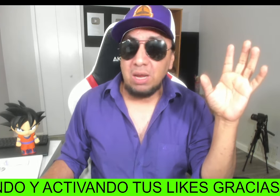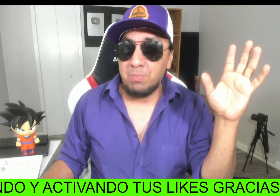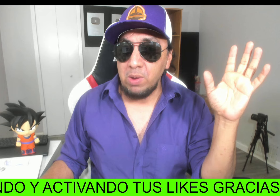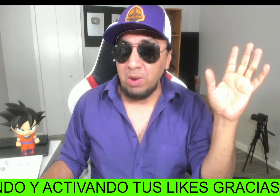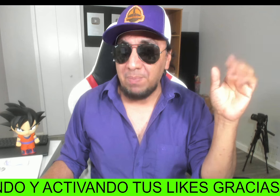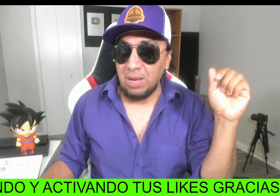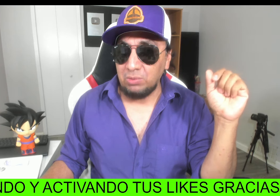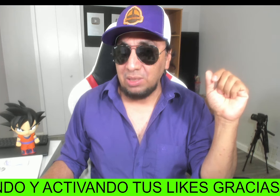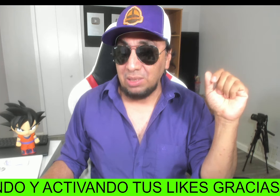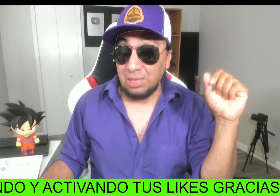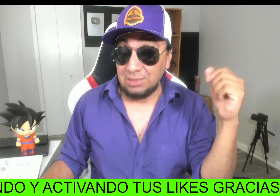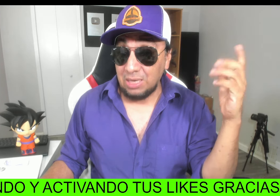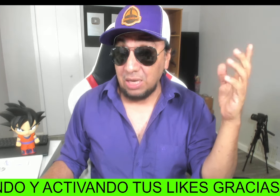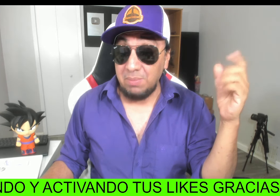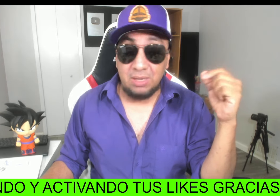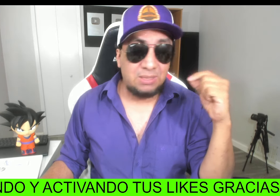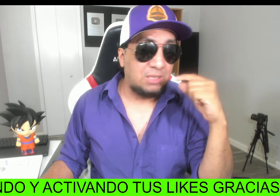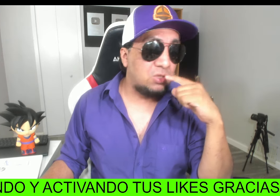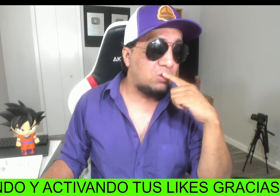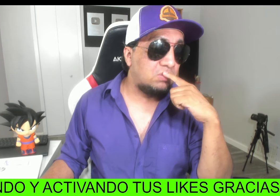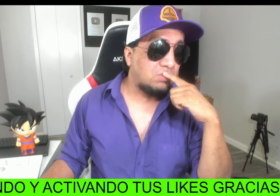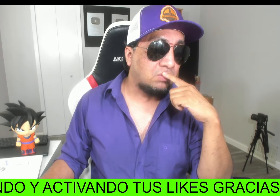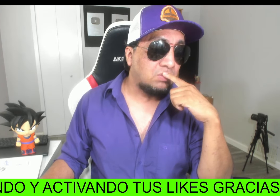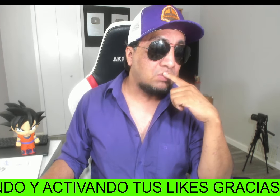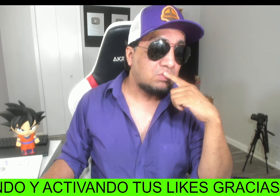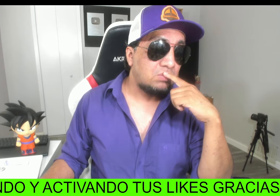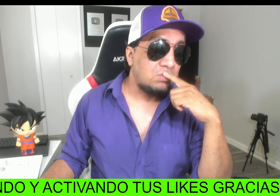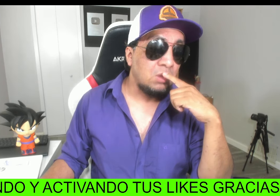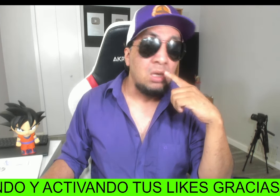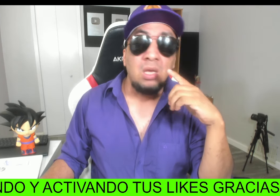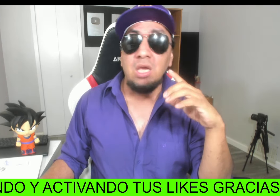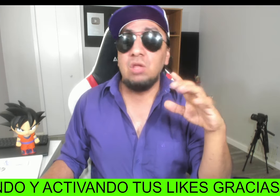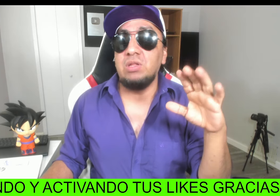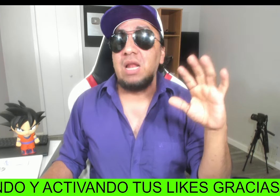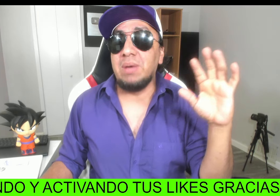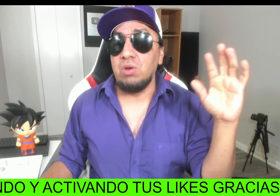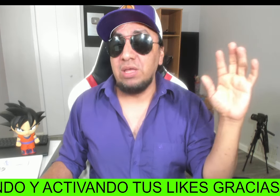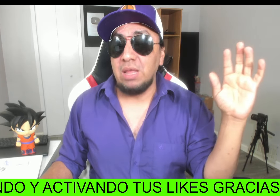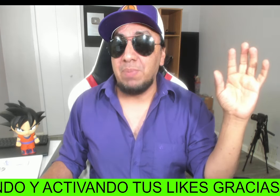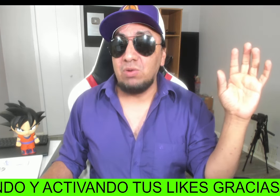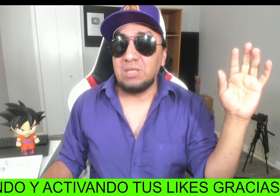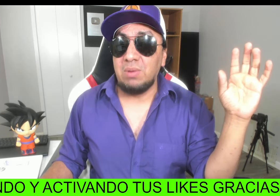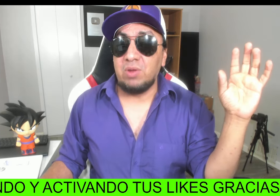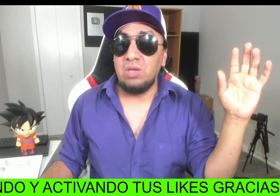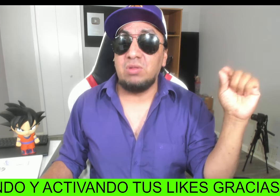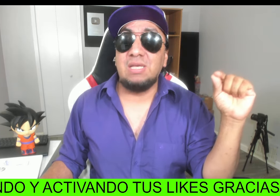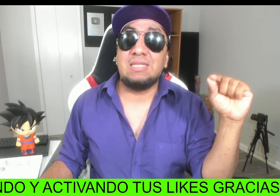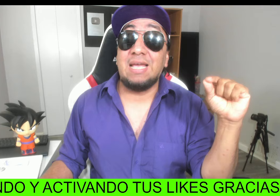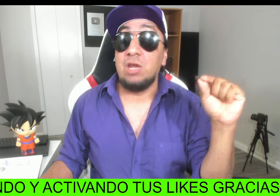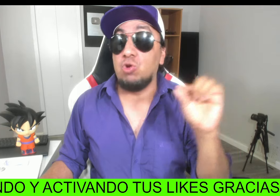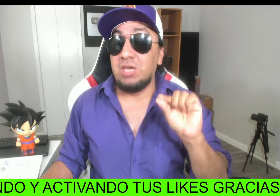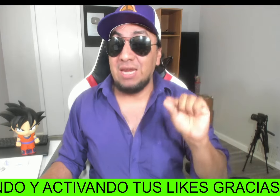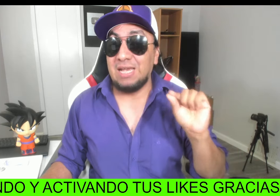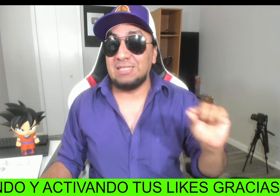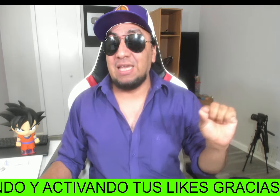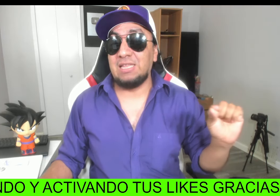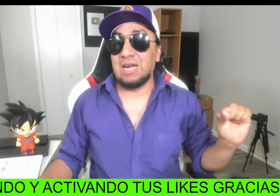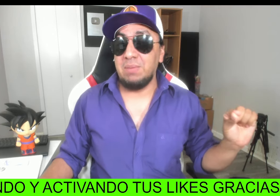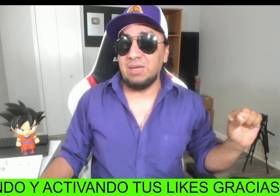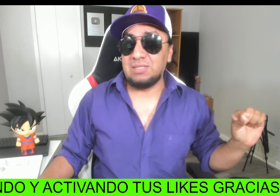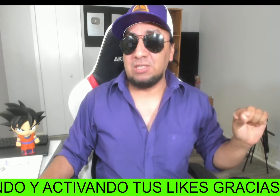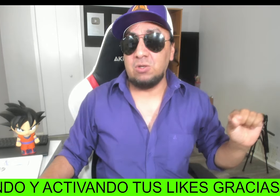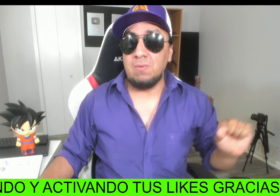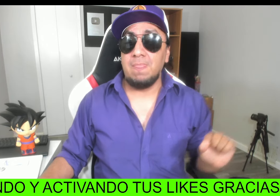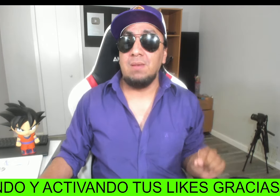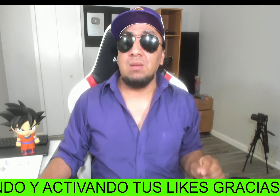algo que el pueblo aplaude, que es el régimen de excepción, y donde la mayoría del pueblo salvadoreño dice que no quiere que se quite el